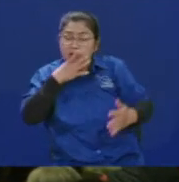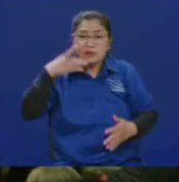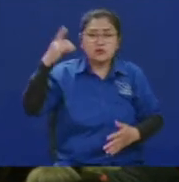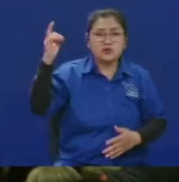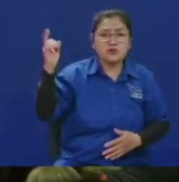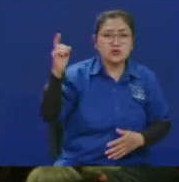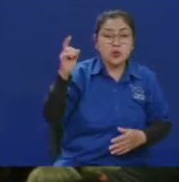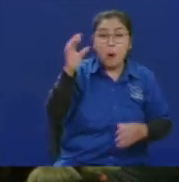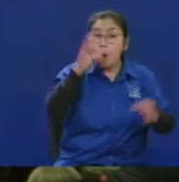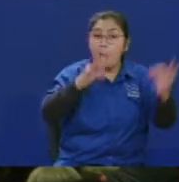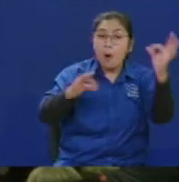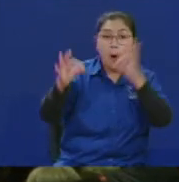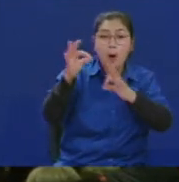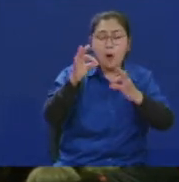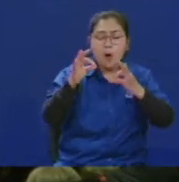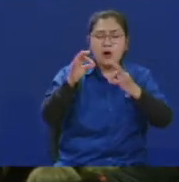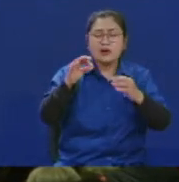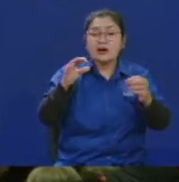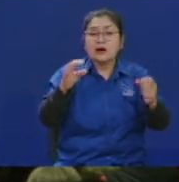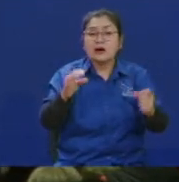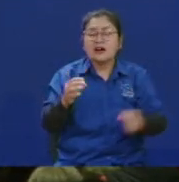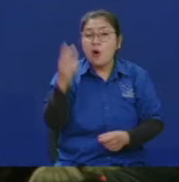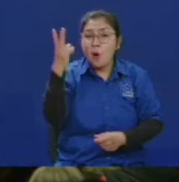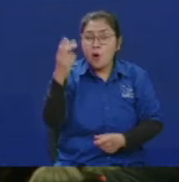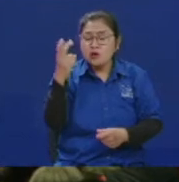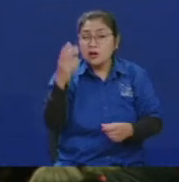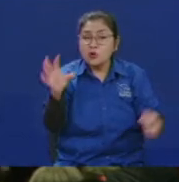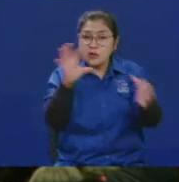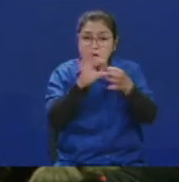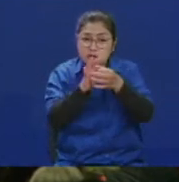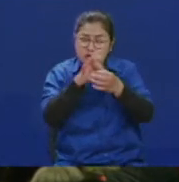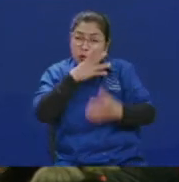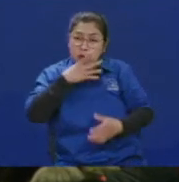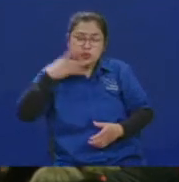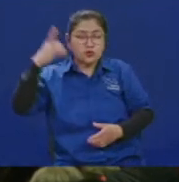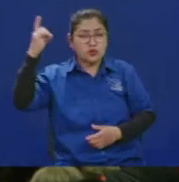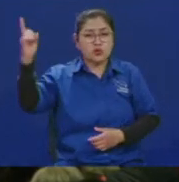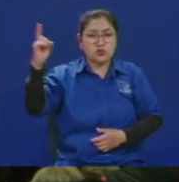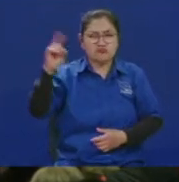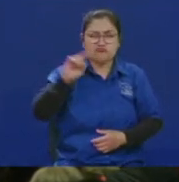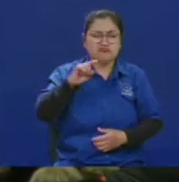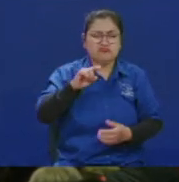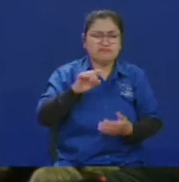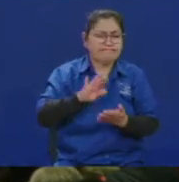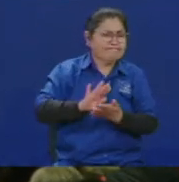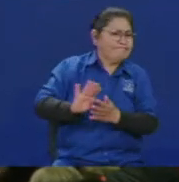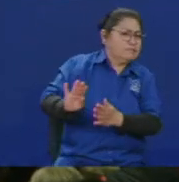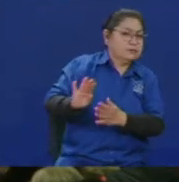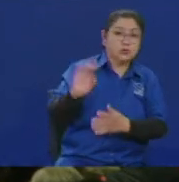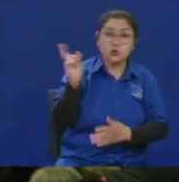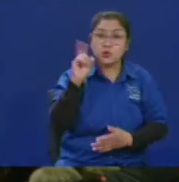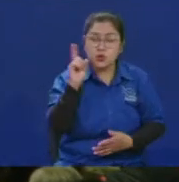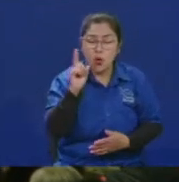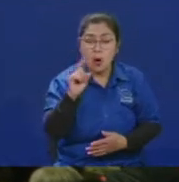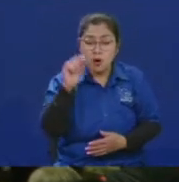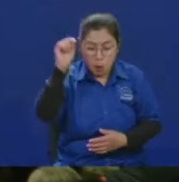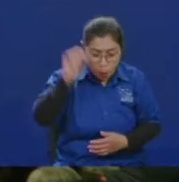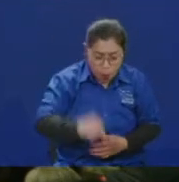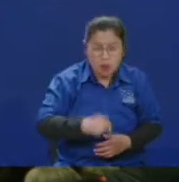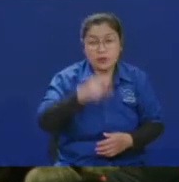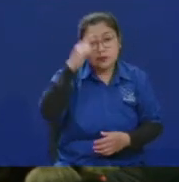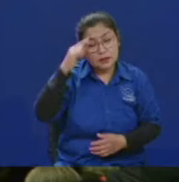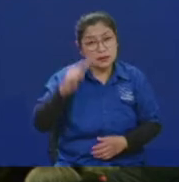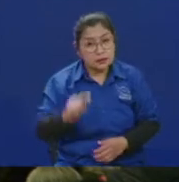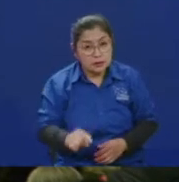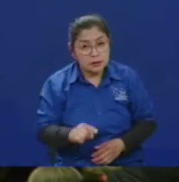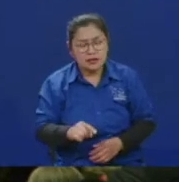quiera reconciliar con Cristo Jesús? No te resistas. Hoy es el día que el Señor escogió para ti. Hoy es el día que